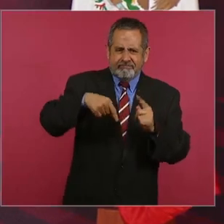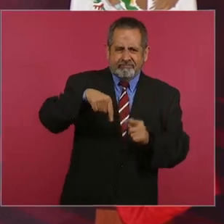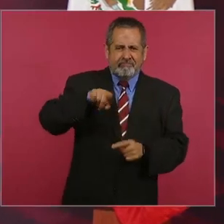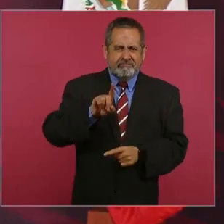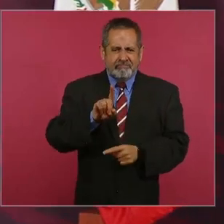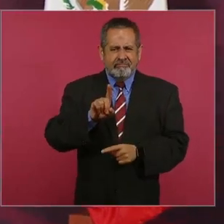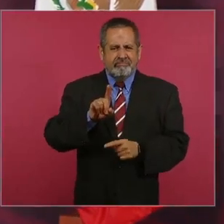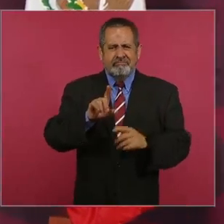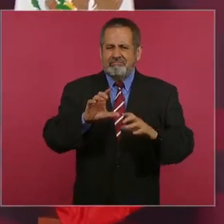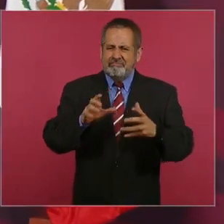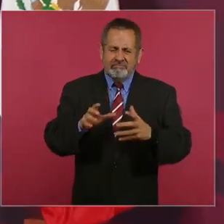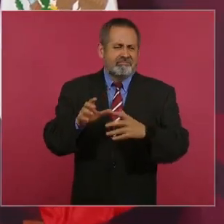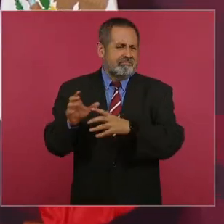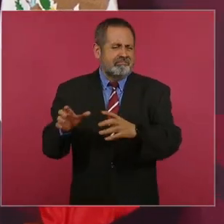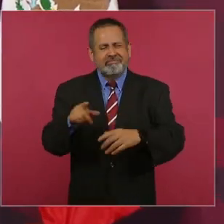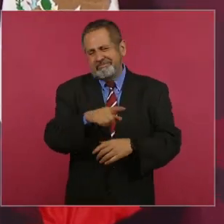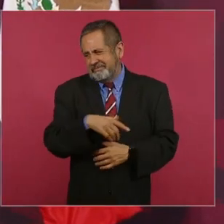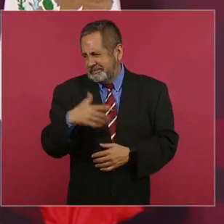difíciles